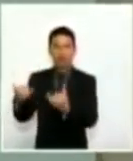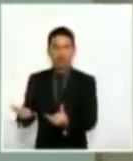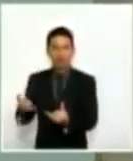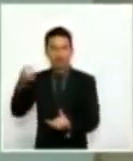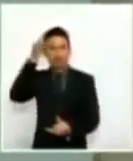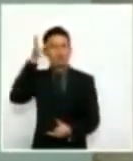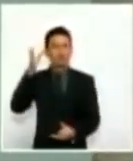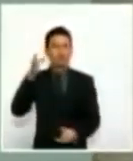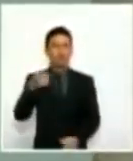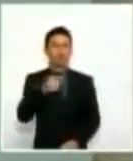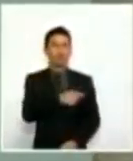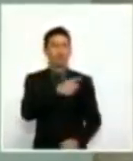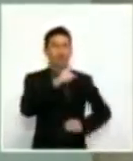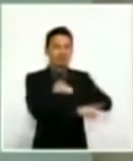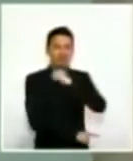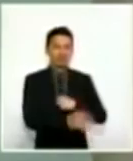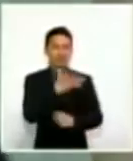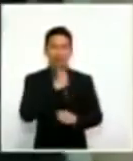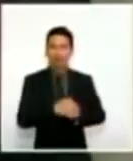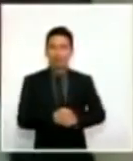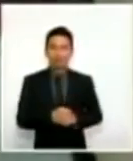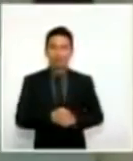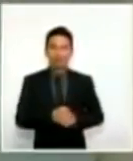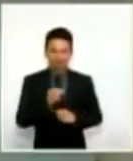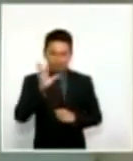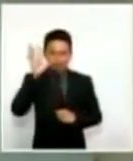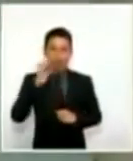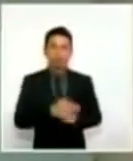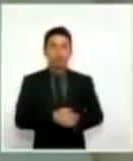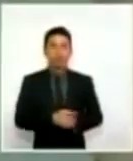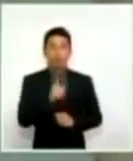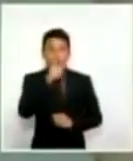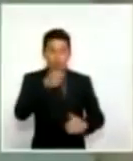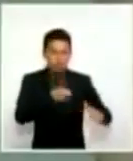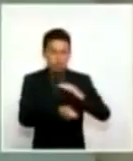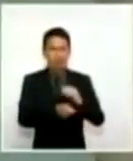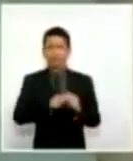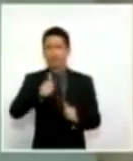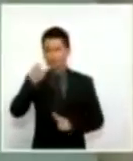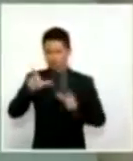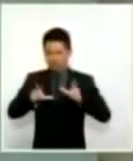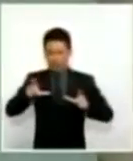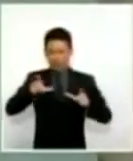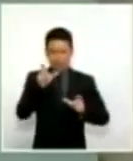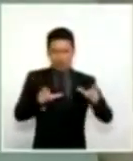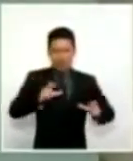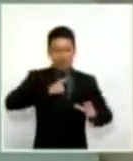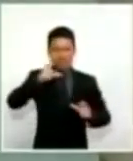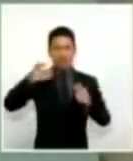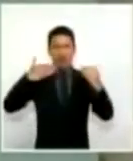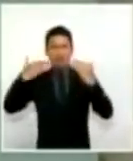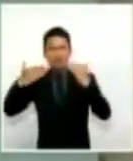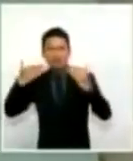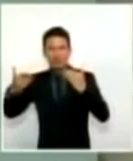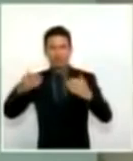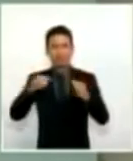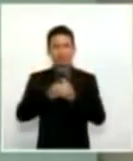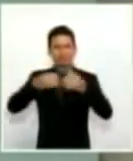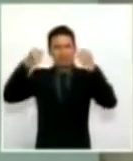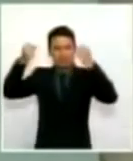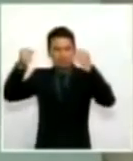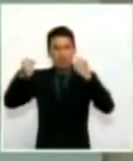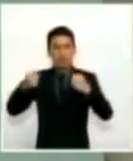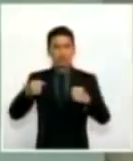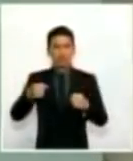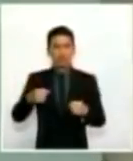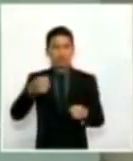la impunidad no solamente este crimen, sino el crimen de dirigentes sindicales, campesinos, y hoy pueden reírse